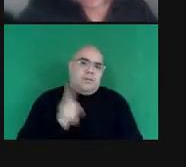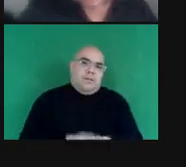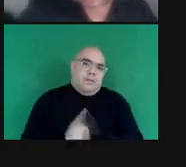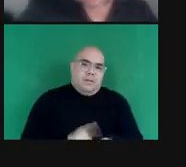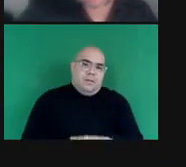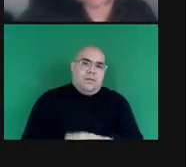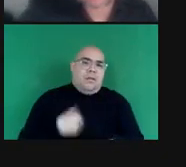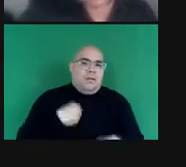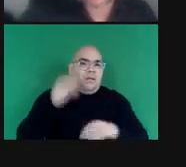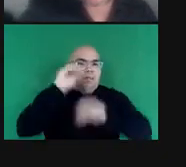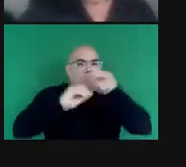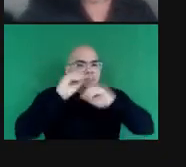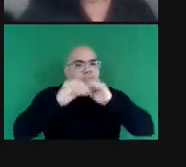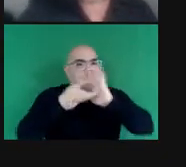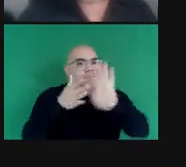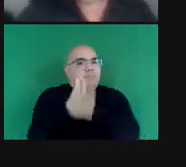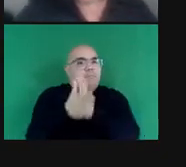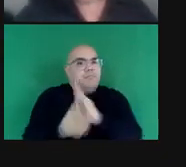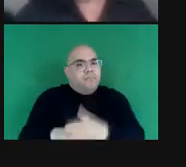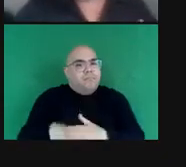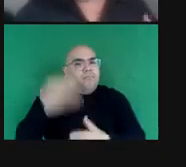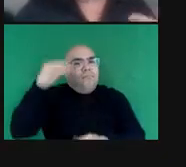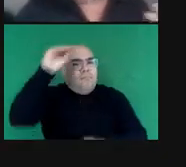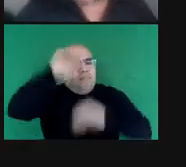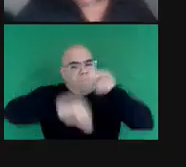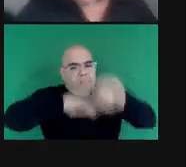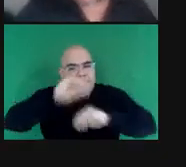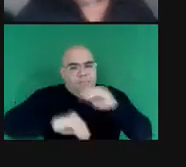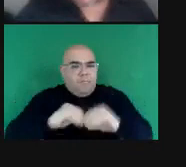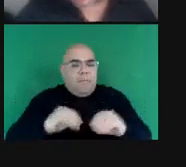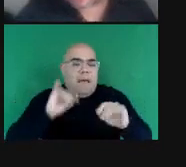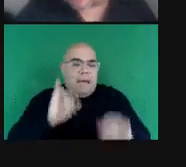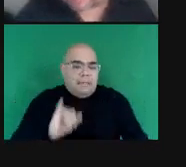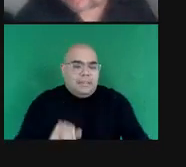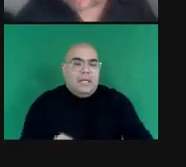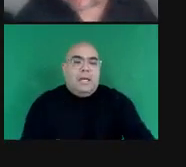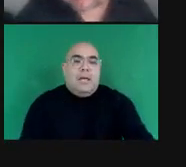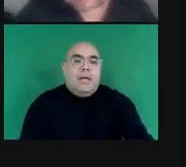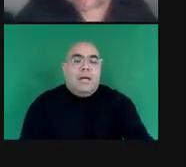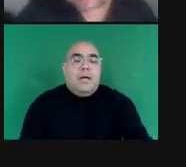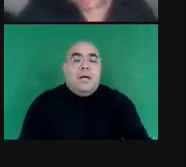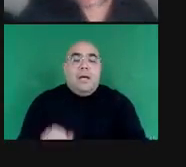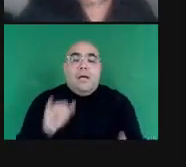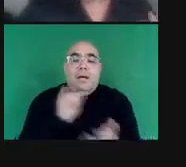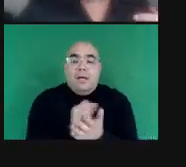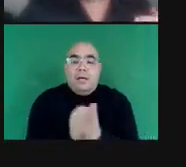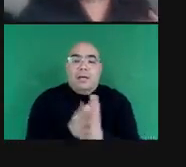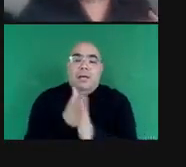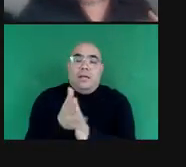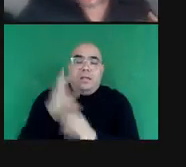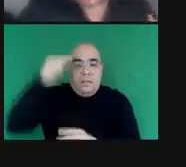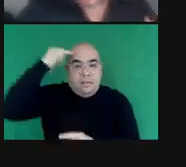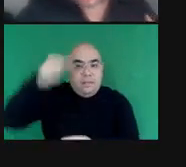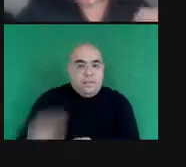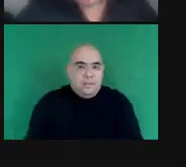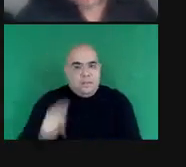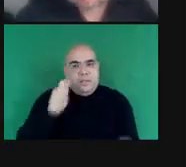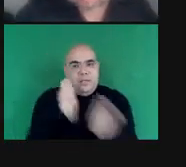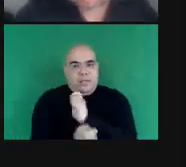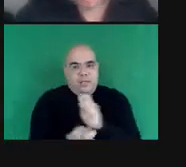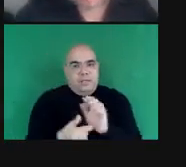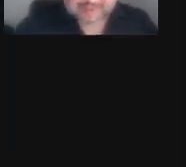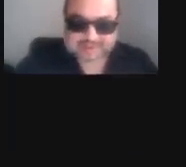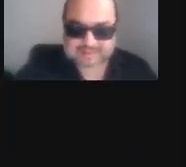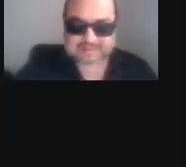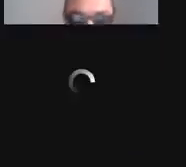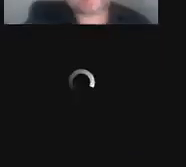de instalación escultórica en la cual, o instalación pictórica, grabo